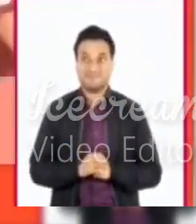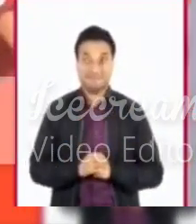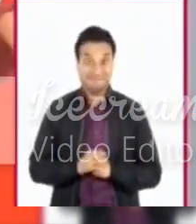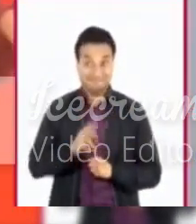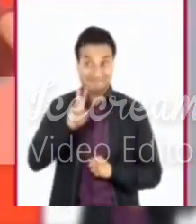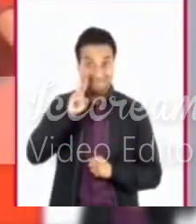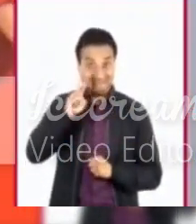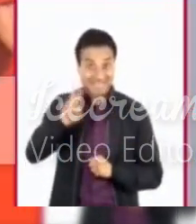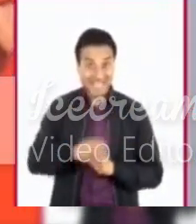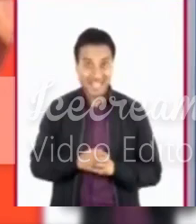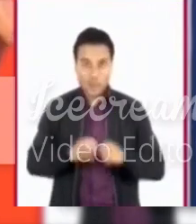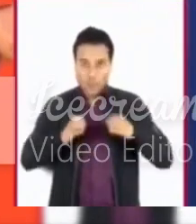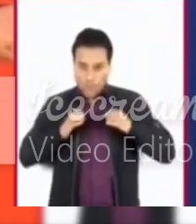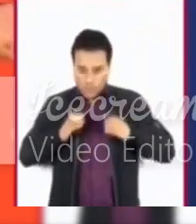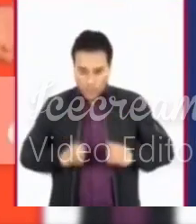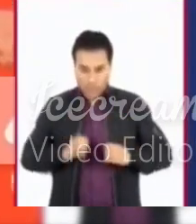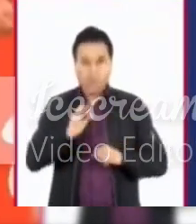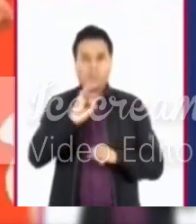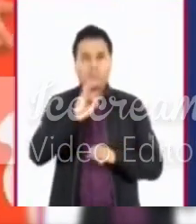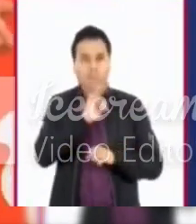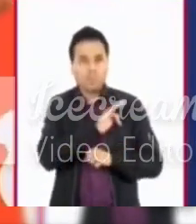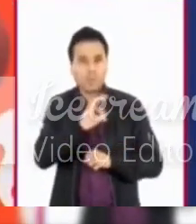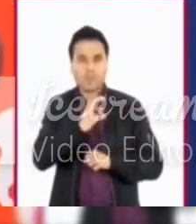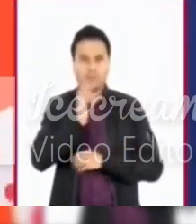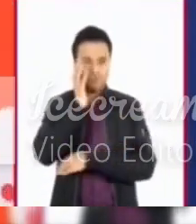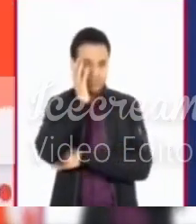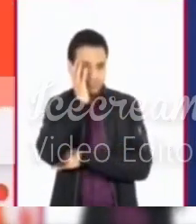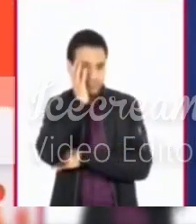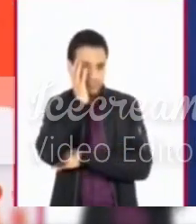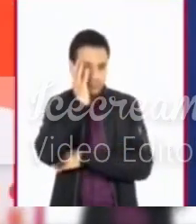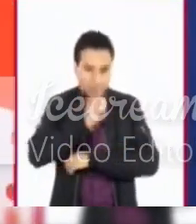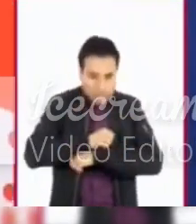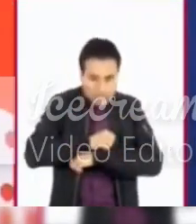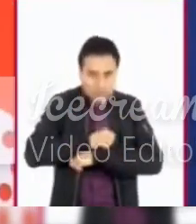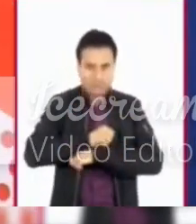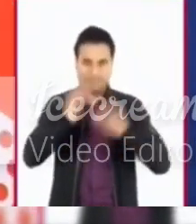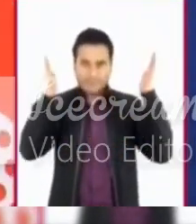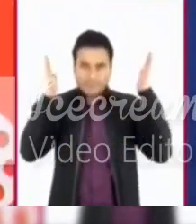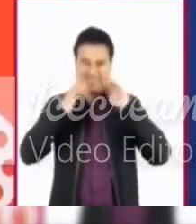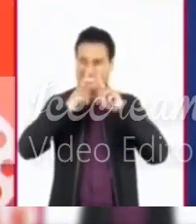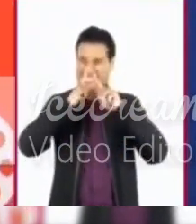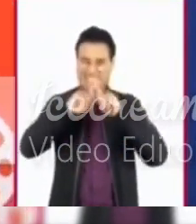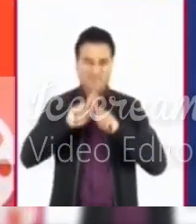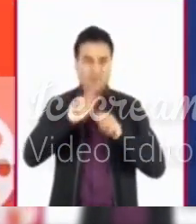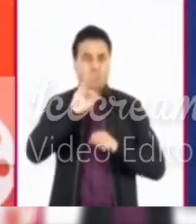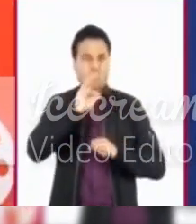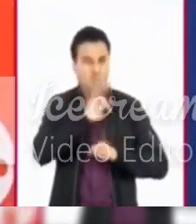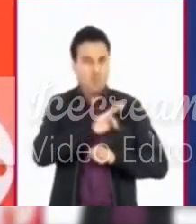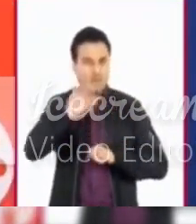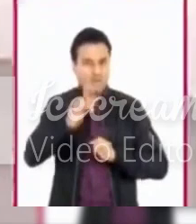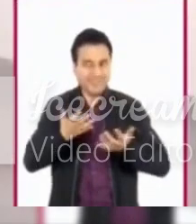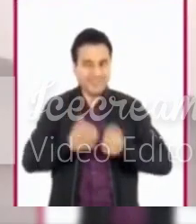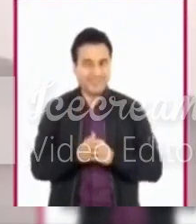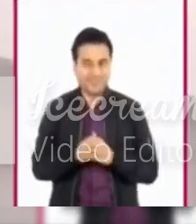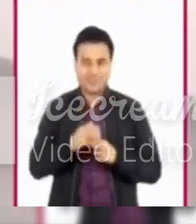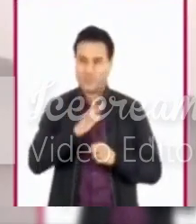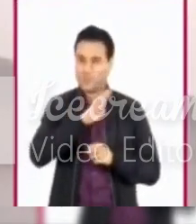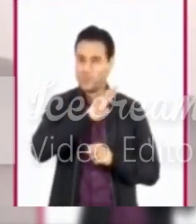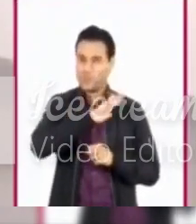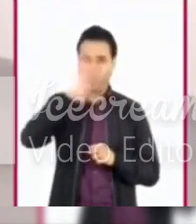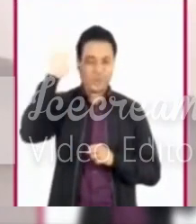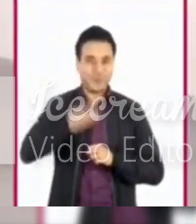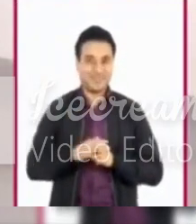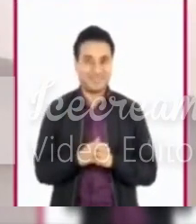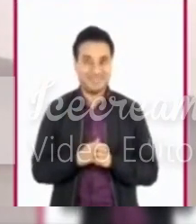¿Observaron cómo nuestro cuerpo puede adoptar distintas posturas, gestos y formas para representar algo distinto en cada ocasión?